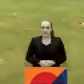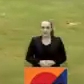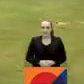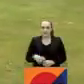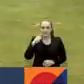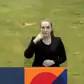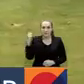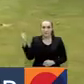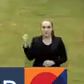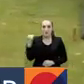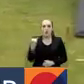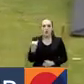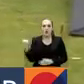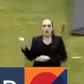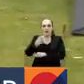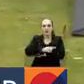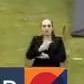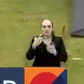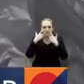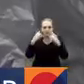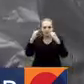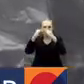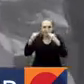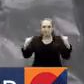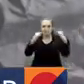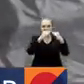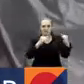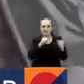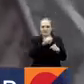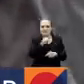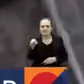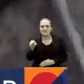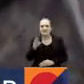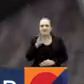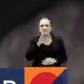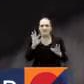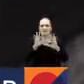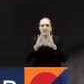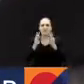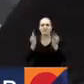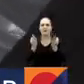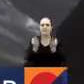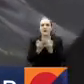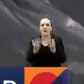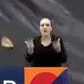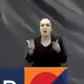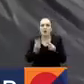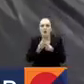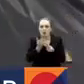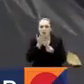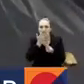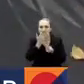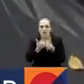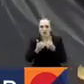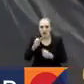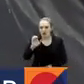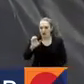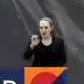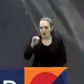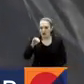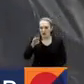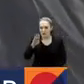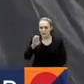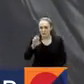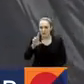Esta es la imagen del día, el drama de decenas de familias en Vera que piden ayuda mientras acampan en